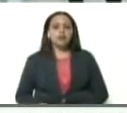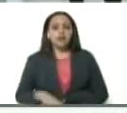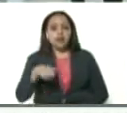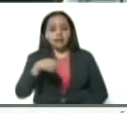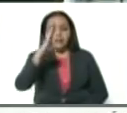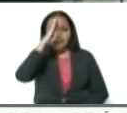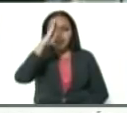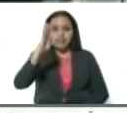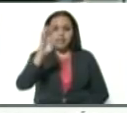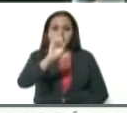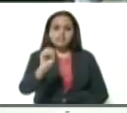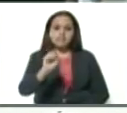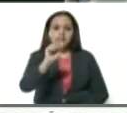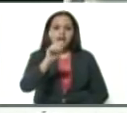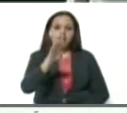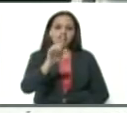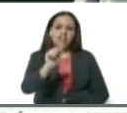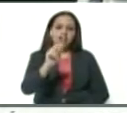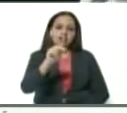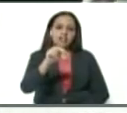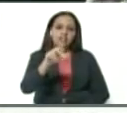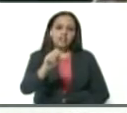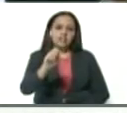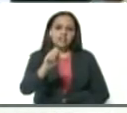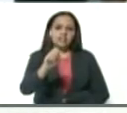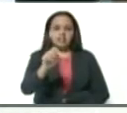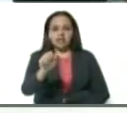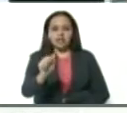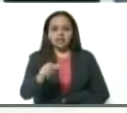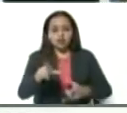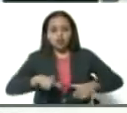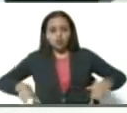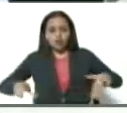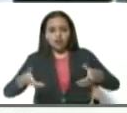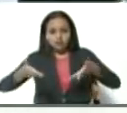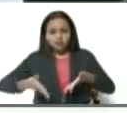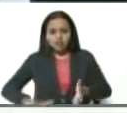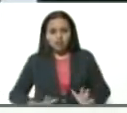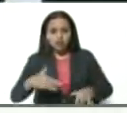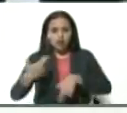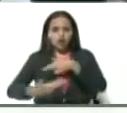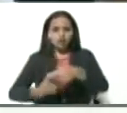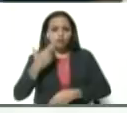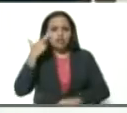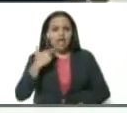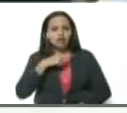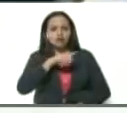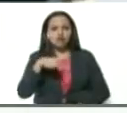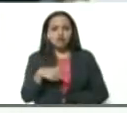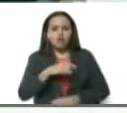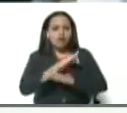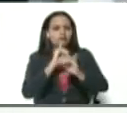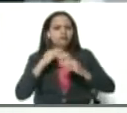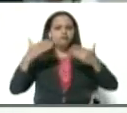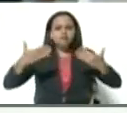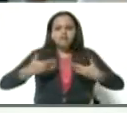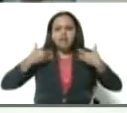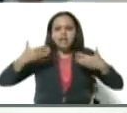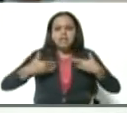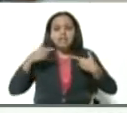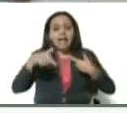Barinas, la cuna de la revolución bolivariana. De verdad, muy contentos y contentas por